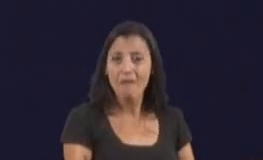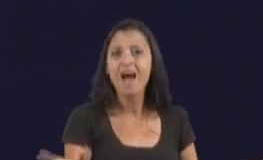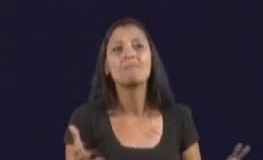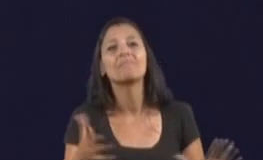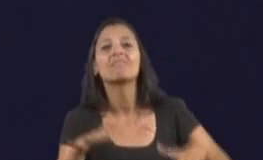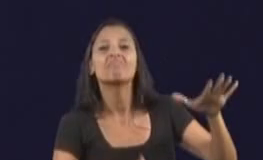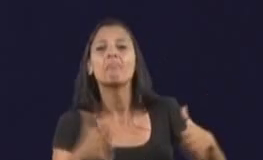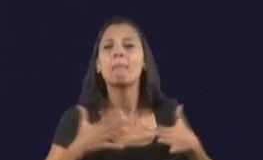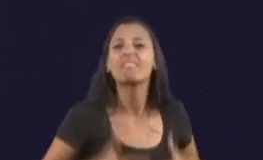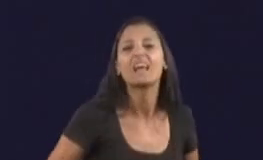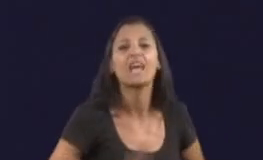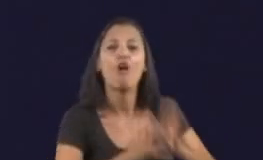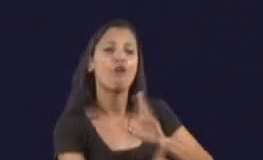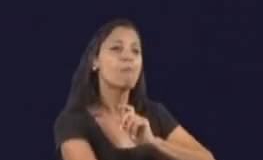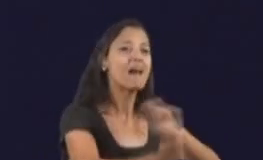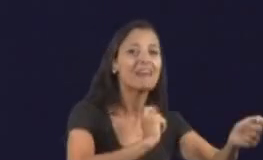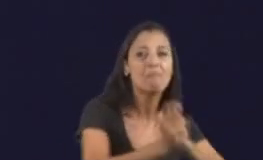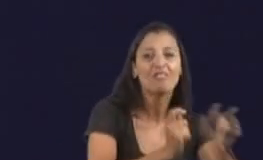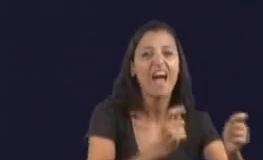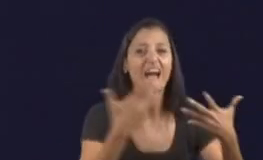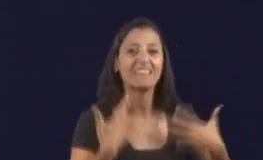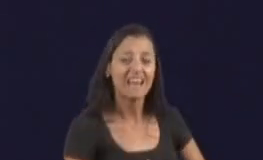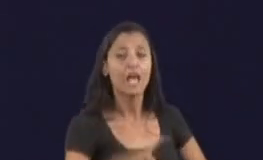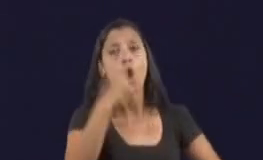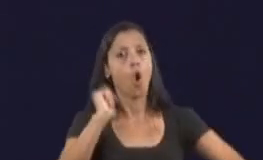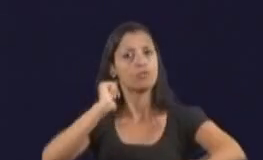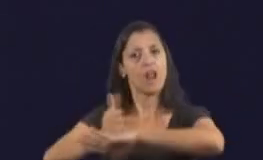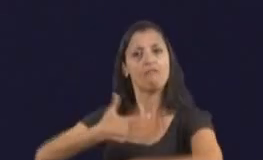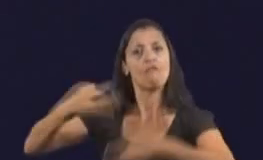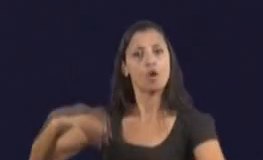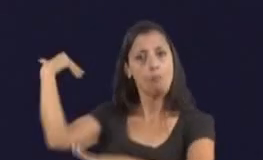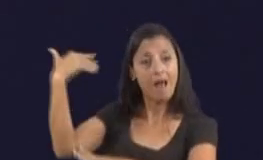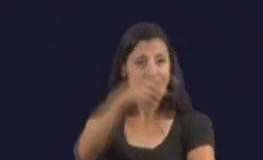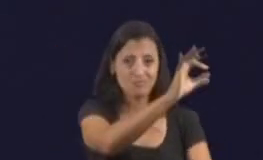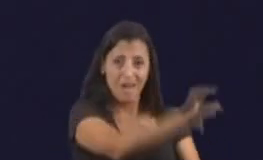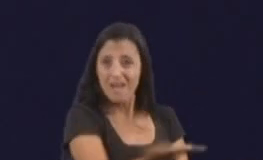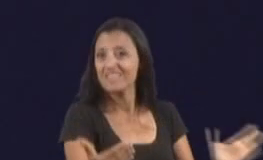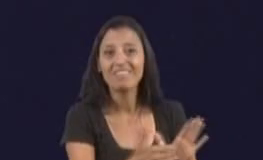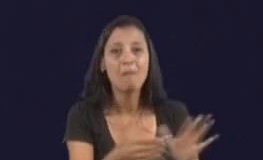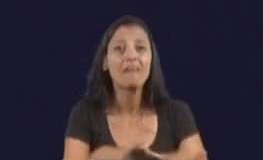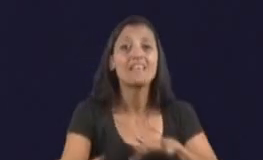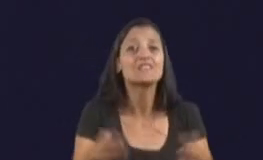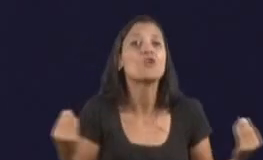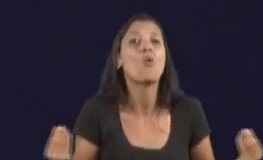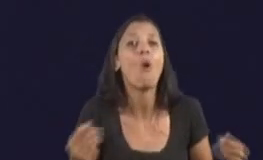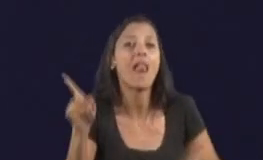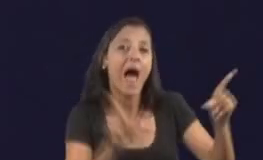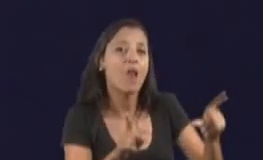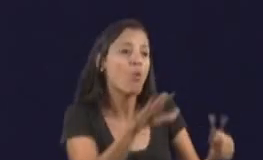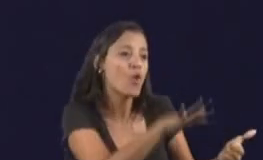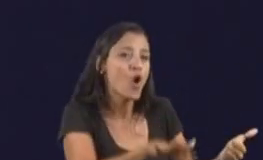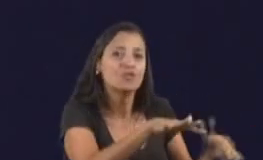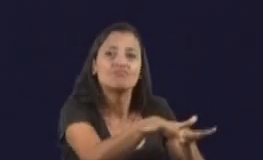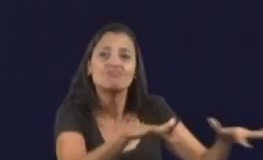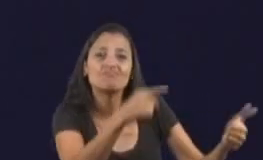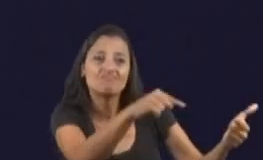relajados donde uno tiene alguna, vos lo sabes muy bien, porque sos una persona de medios, en algunos ambientes uno tiene